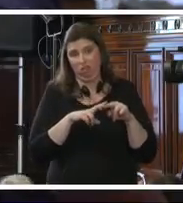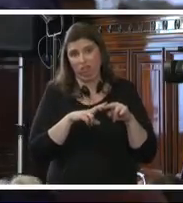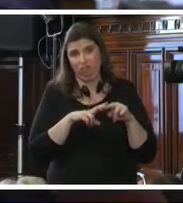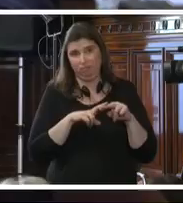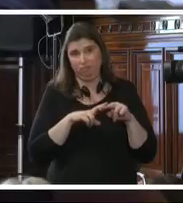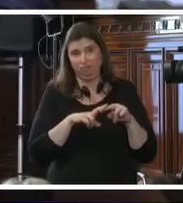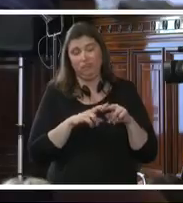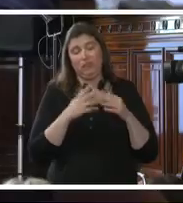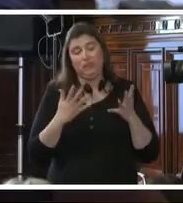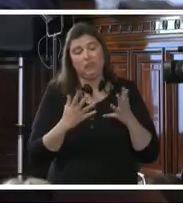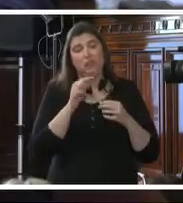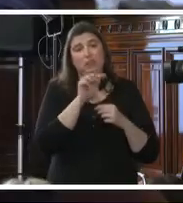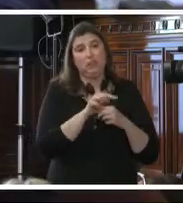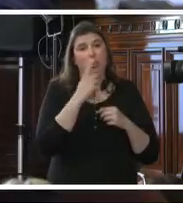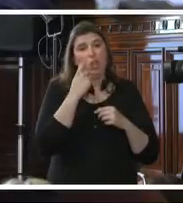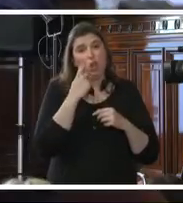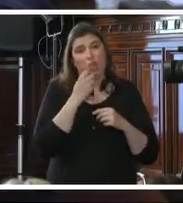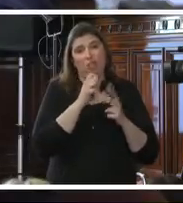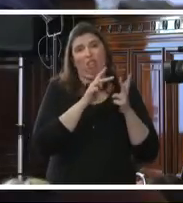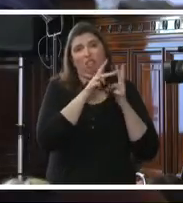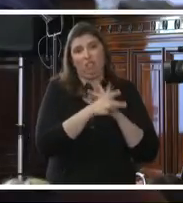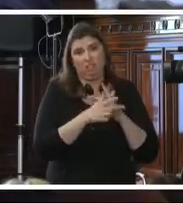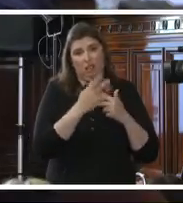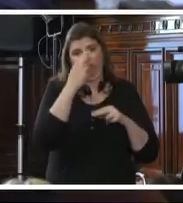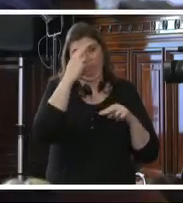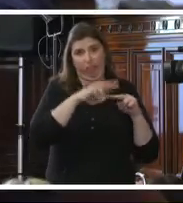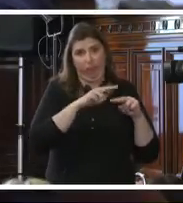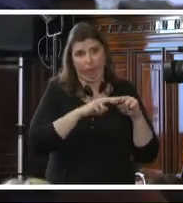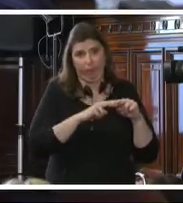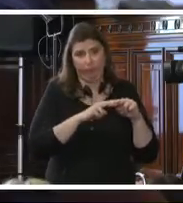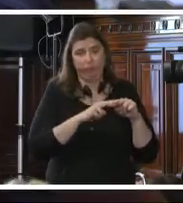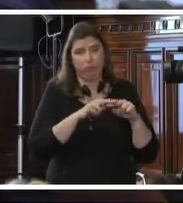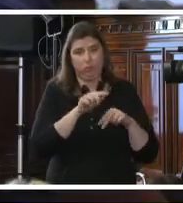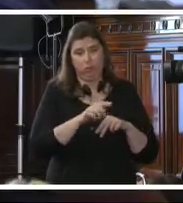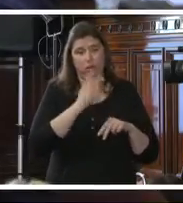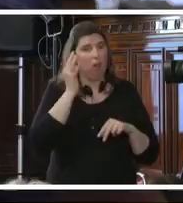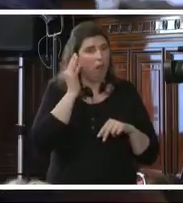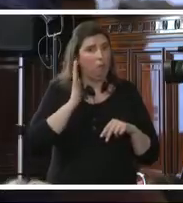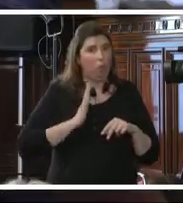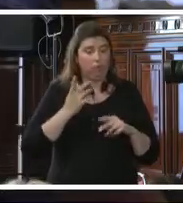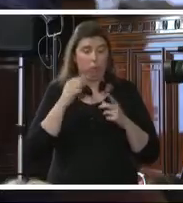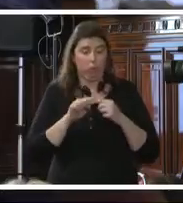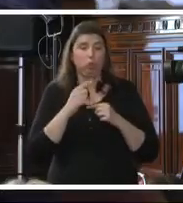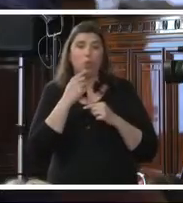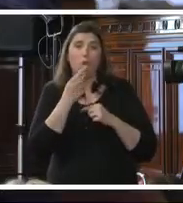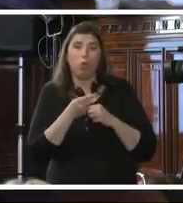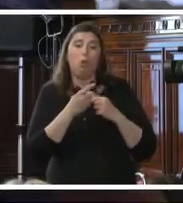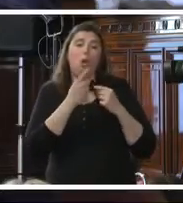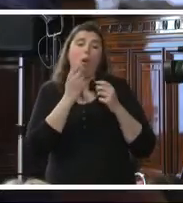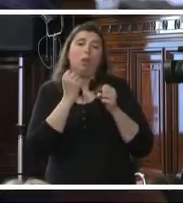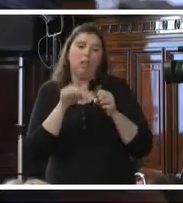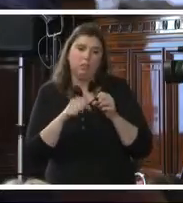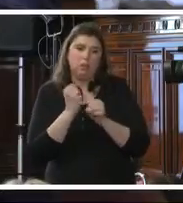estos señores de estas cruzadas. De manera que yo diría que la tarea sí hay que continuarla. Yo creo que